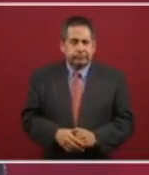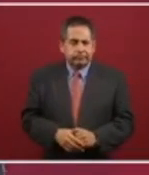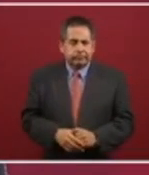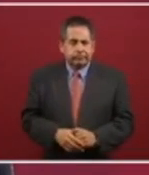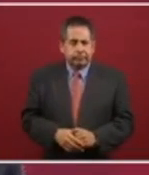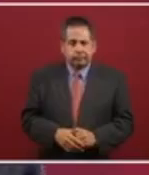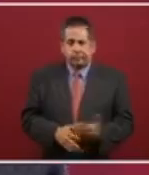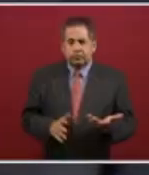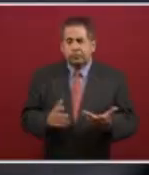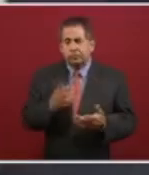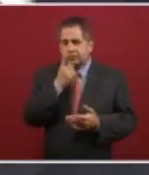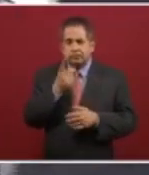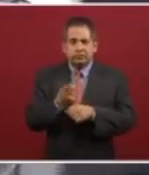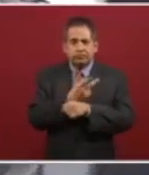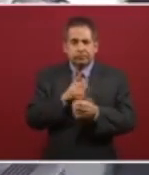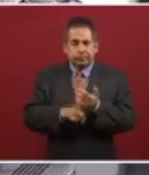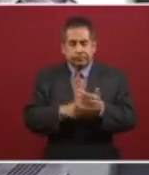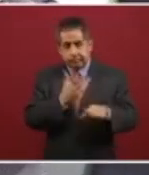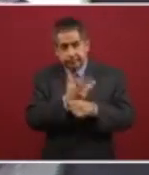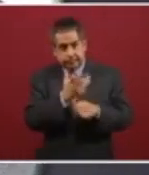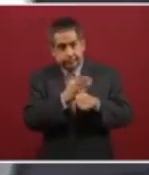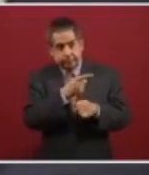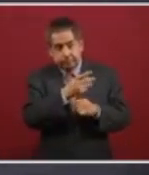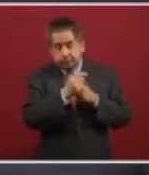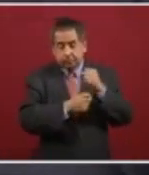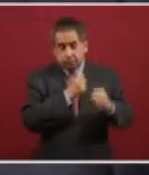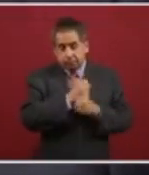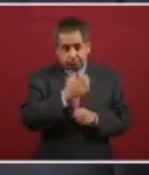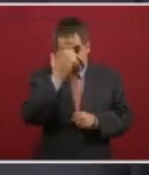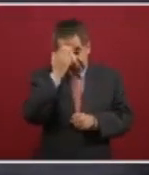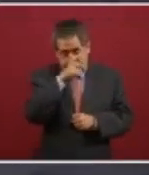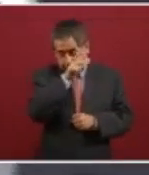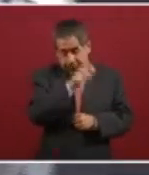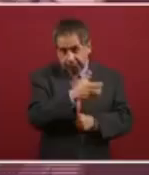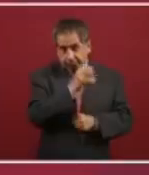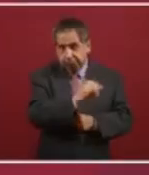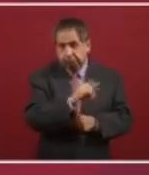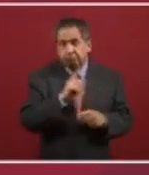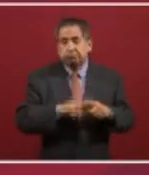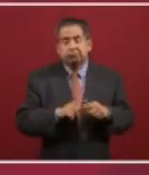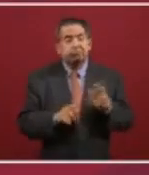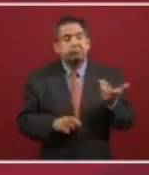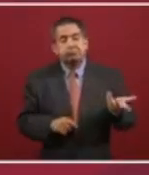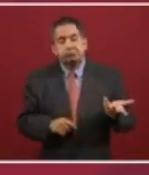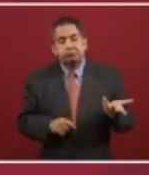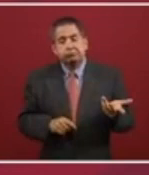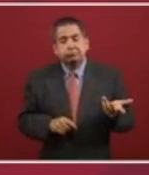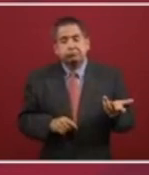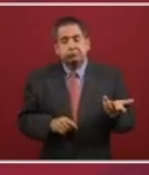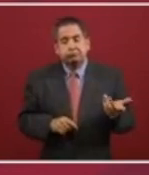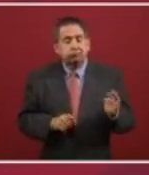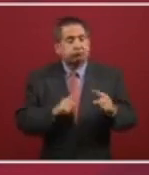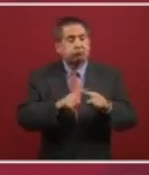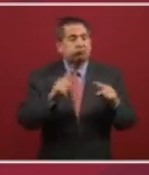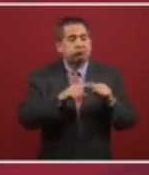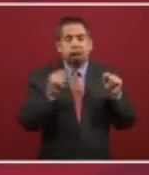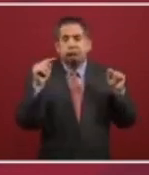¿Qué cosa fue lo que caracterizó a Estados Unidos durante mucho tiempo? Ser un